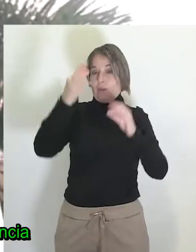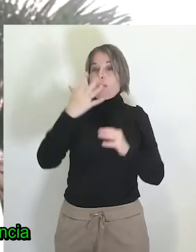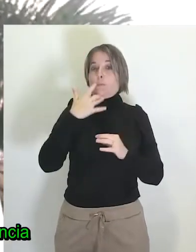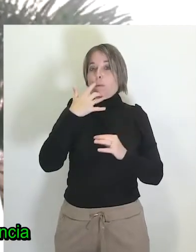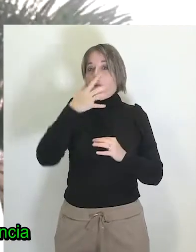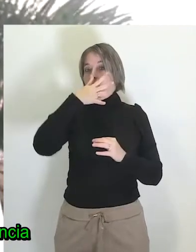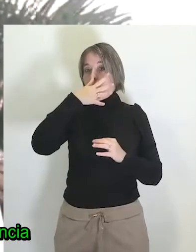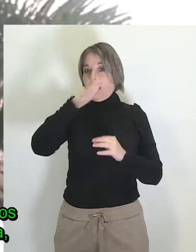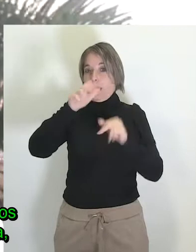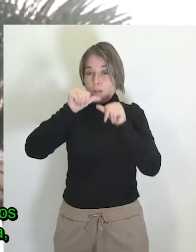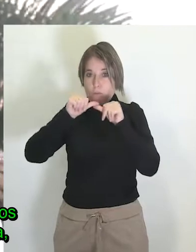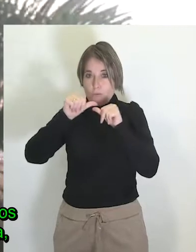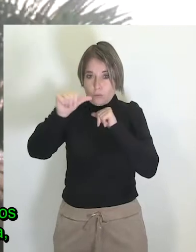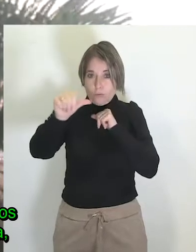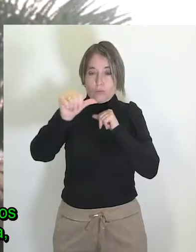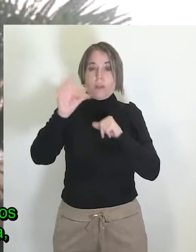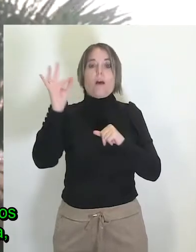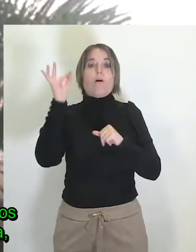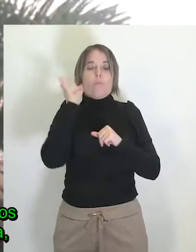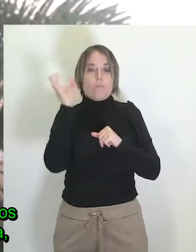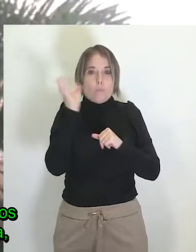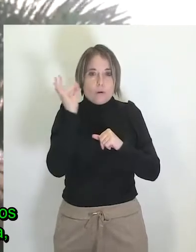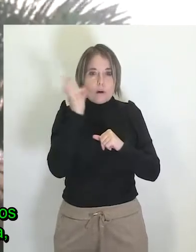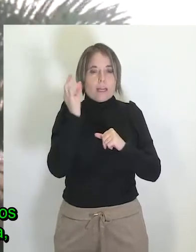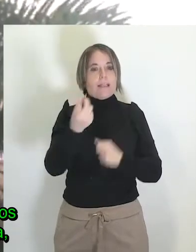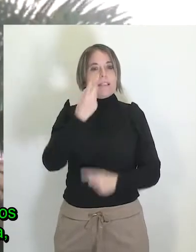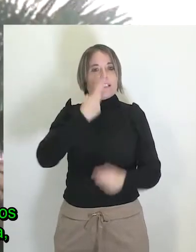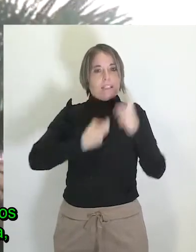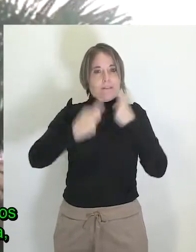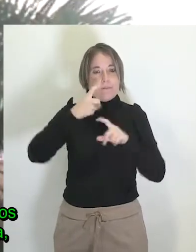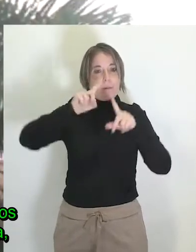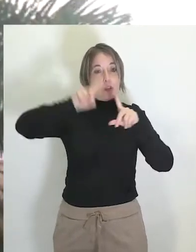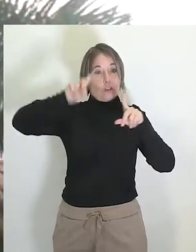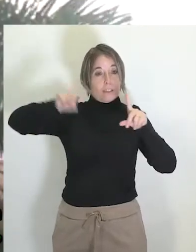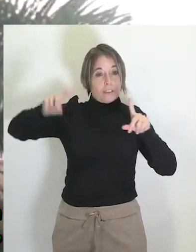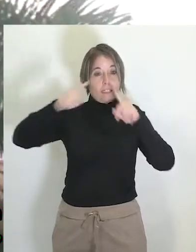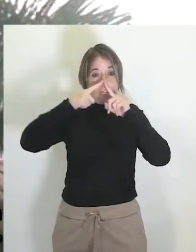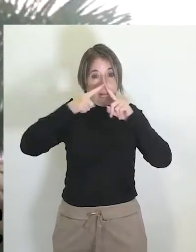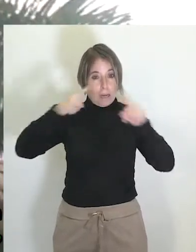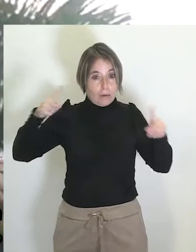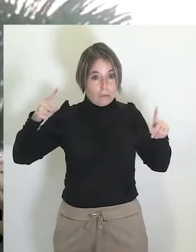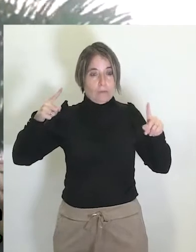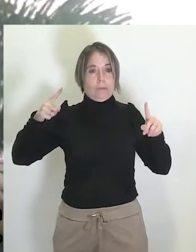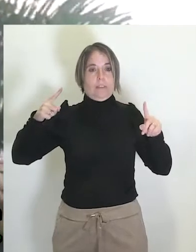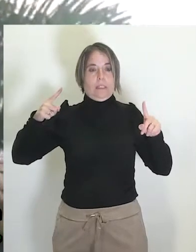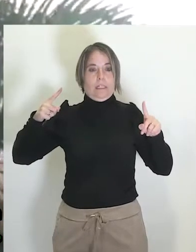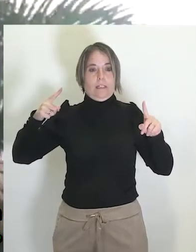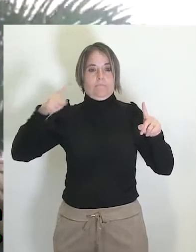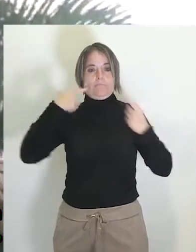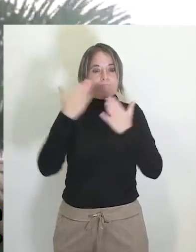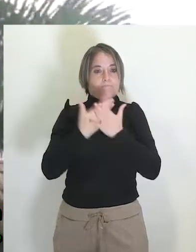de la denuncia y de que las mujeres teníamos esta información estadística anual de lo